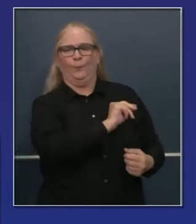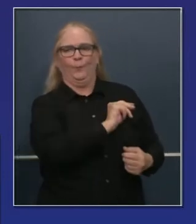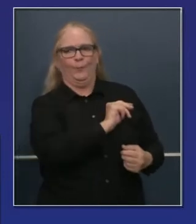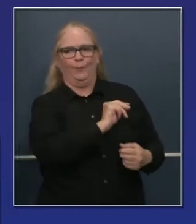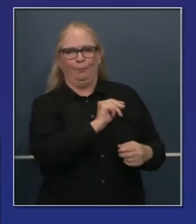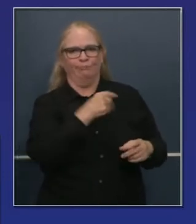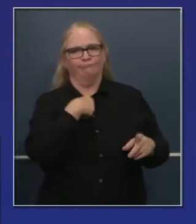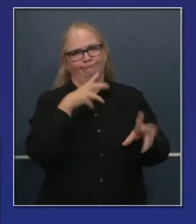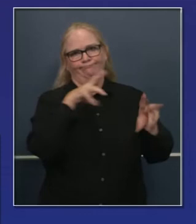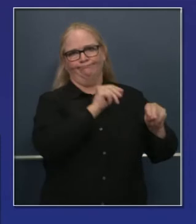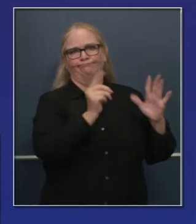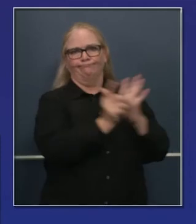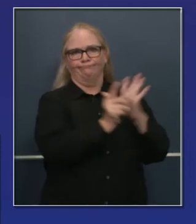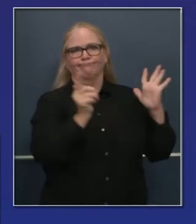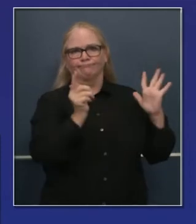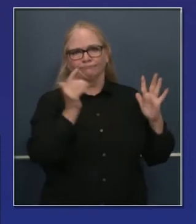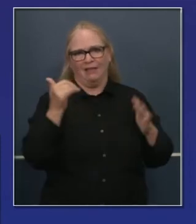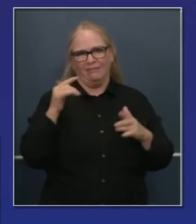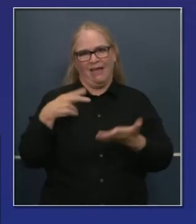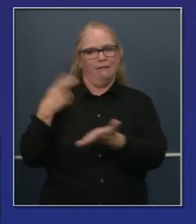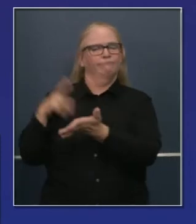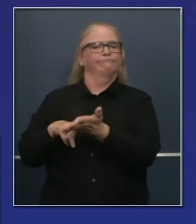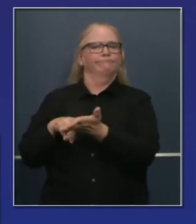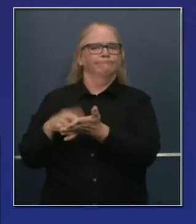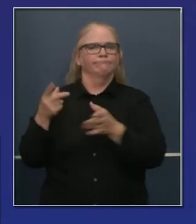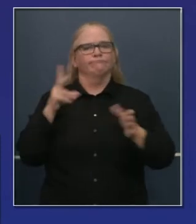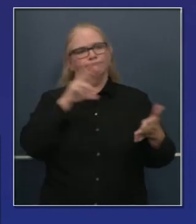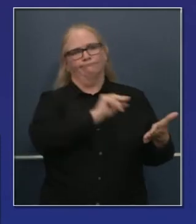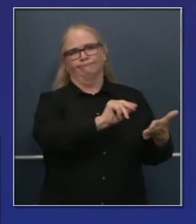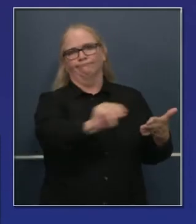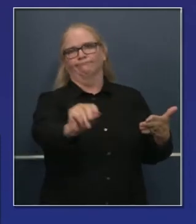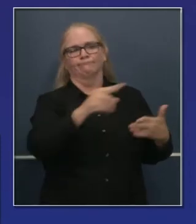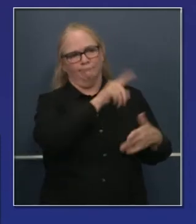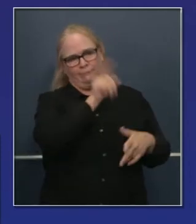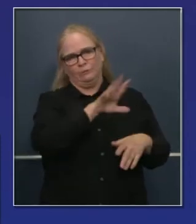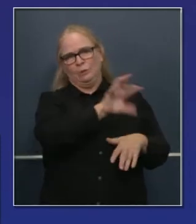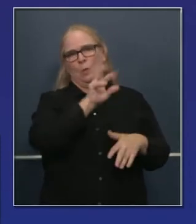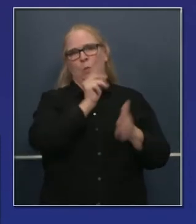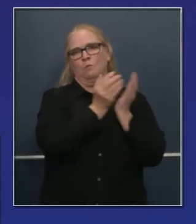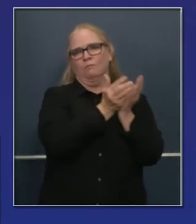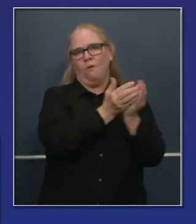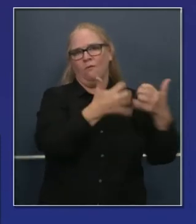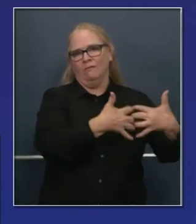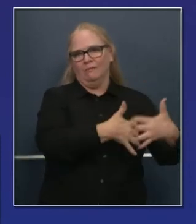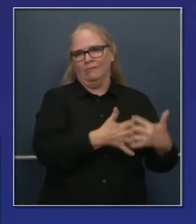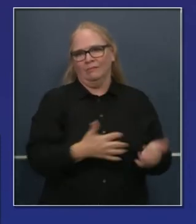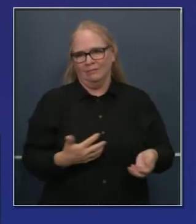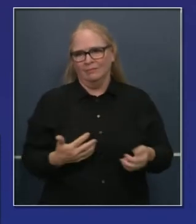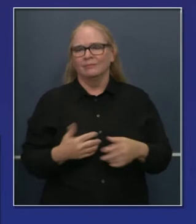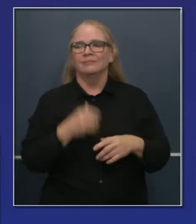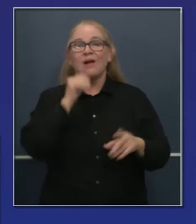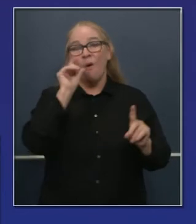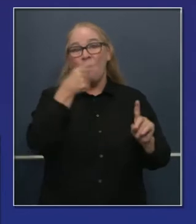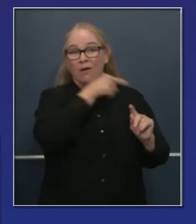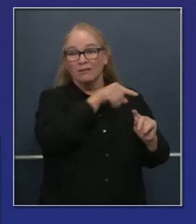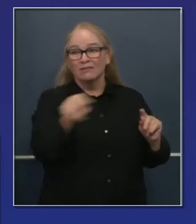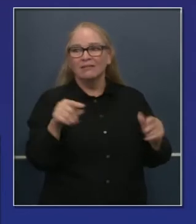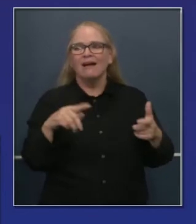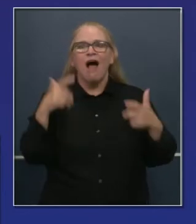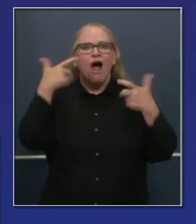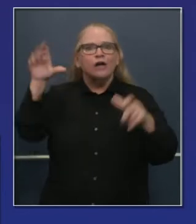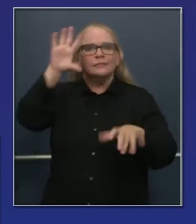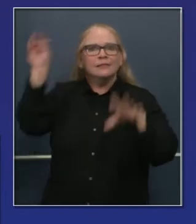consumida en los puertos para poder utilizarla en la red general estamos trabajando con clientes